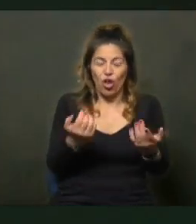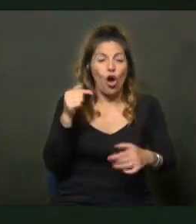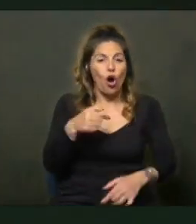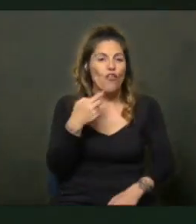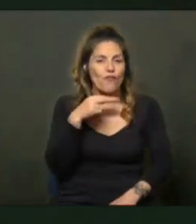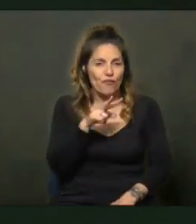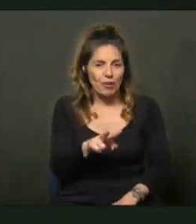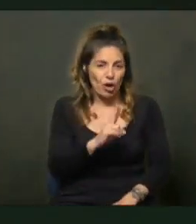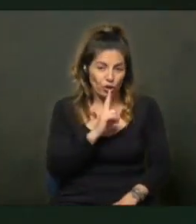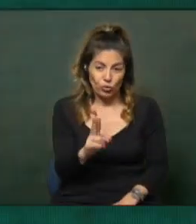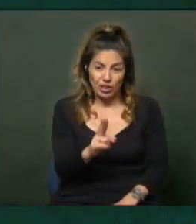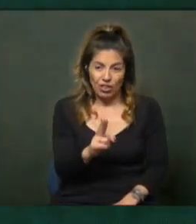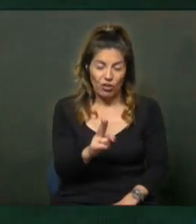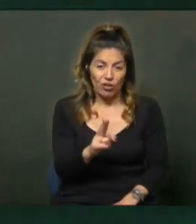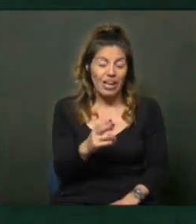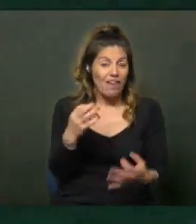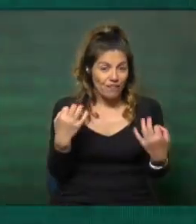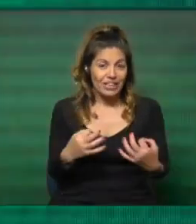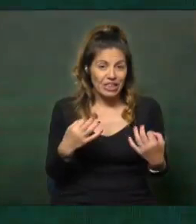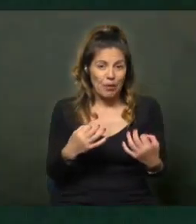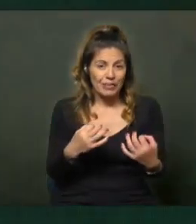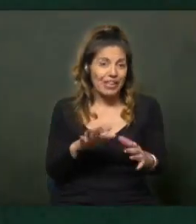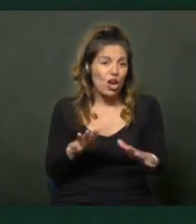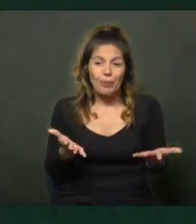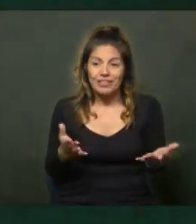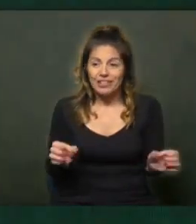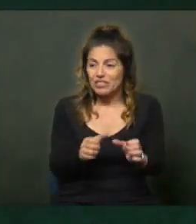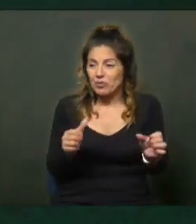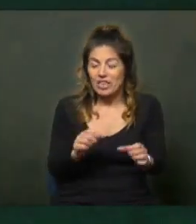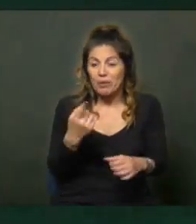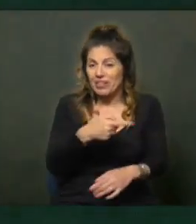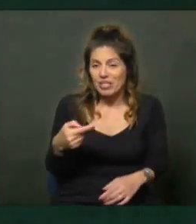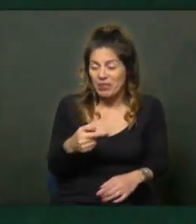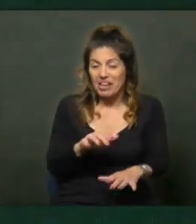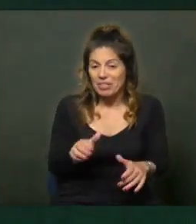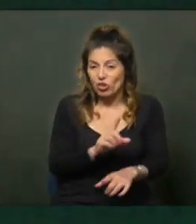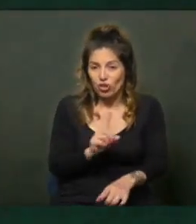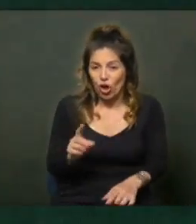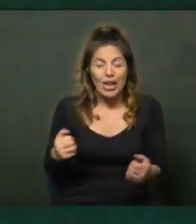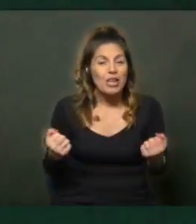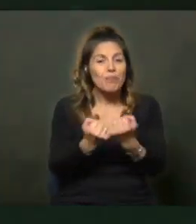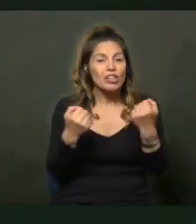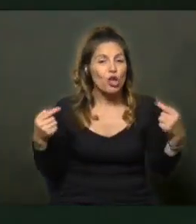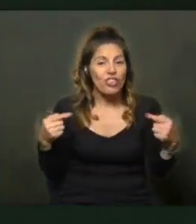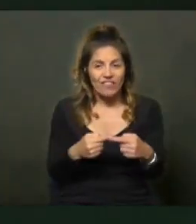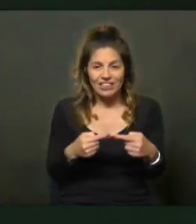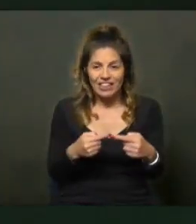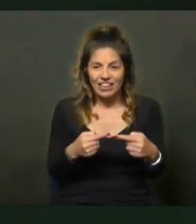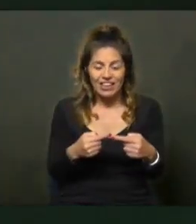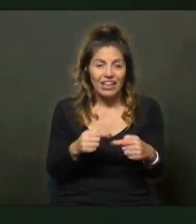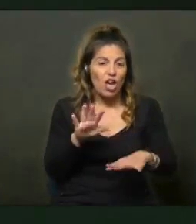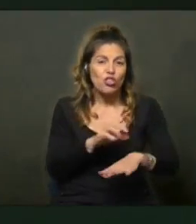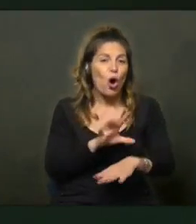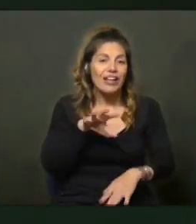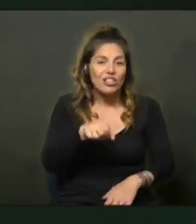vemos el resultado entonces efectivamente nada de lo que parecía que iba a suceder la primer semana pasó el impacto del debate al menos